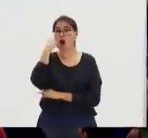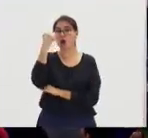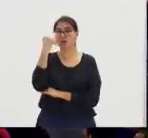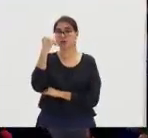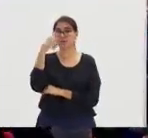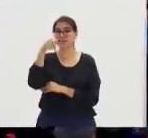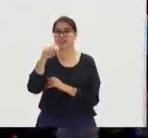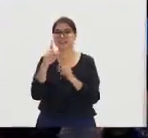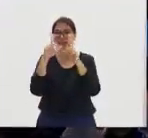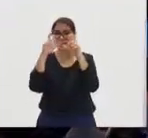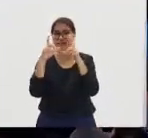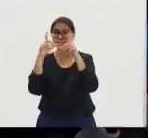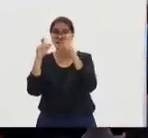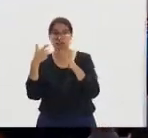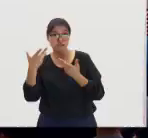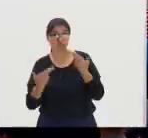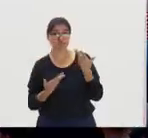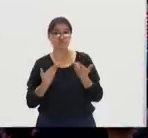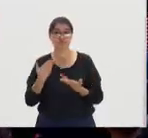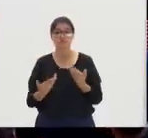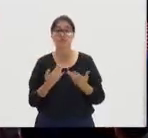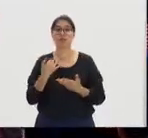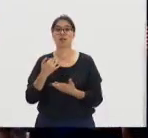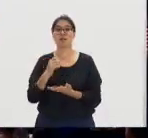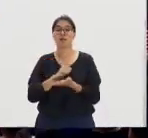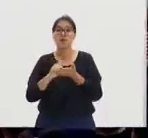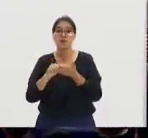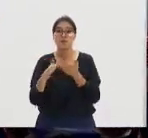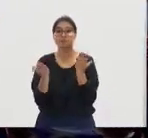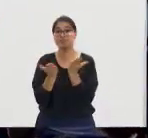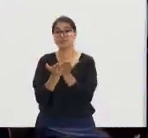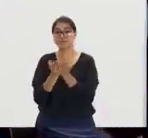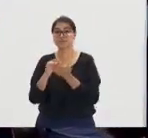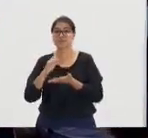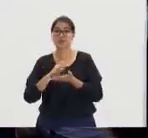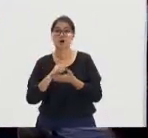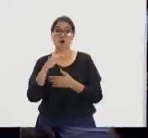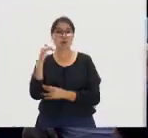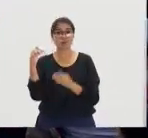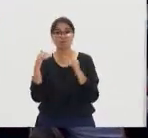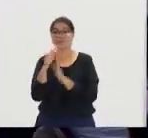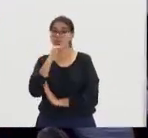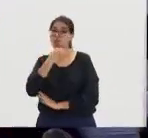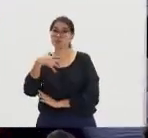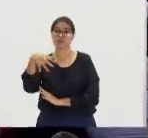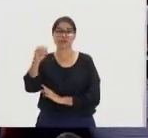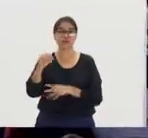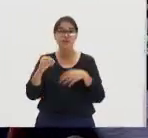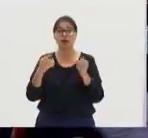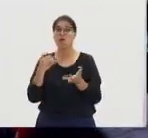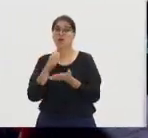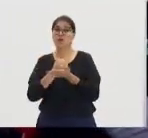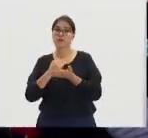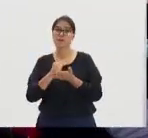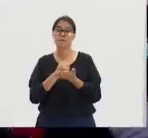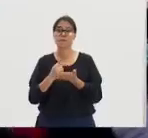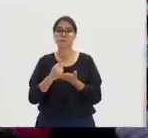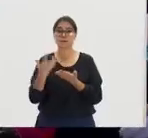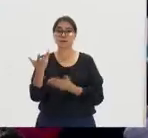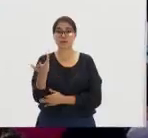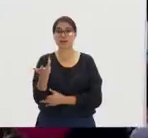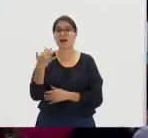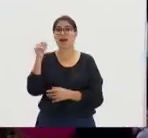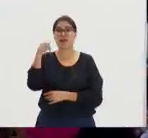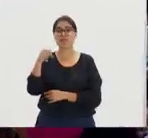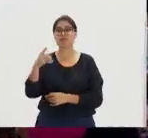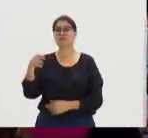tomando fotos en DEPCOM, o estaba sirviendo en la escuela bíblica, o estaba con los ancianos, o iba a Pan y Chocolate, o a reunir de la ciudad, ahora ya aparece en